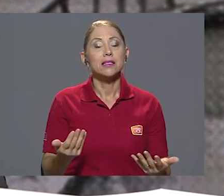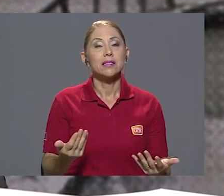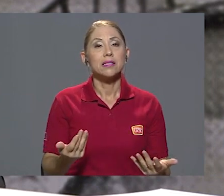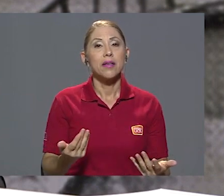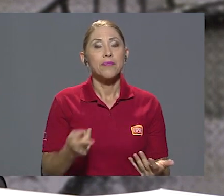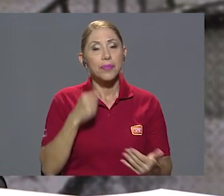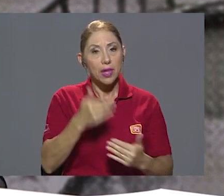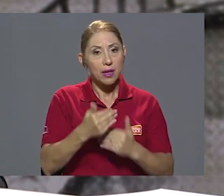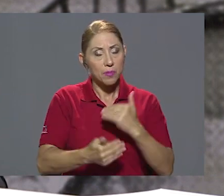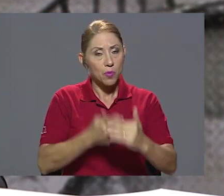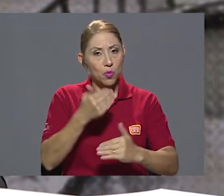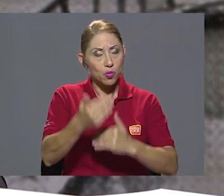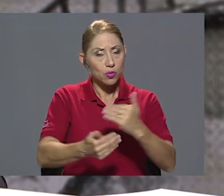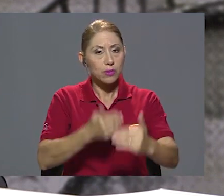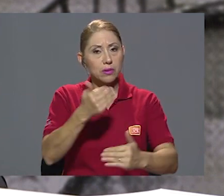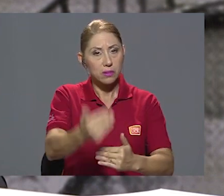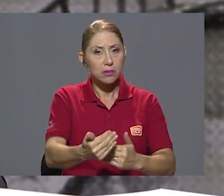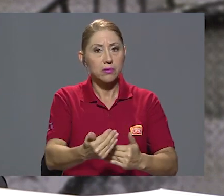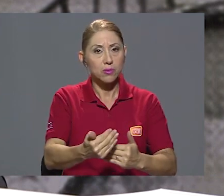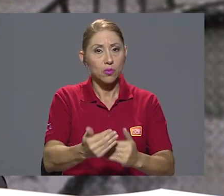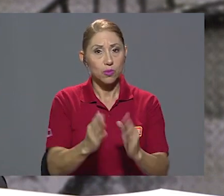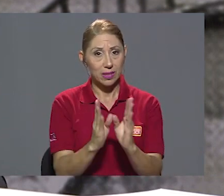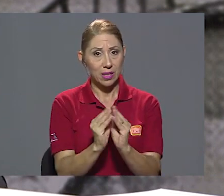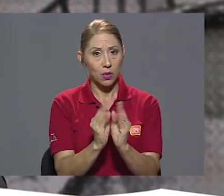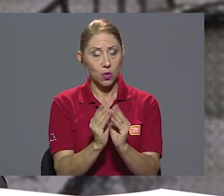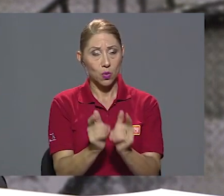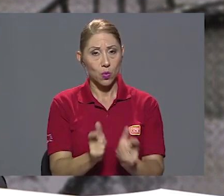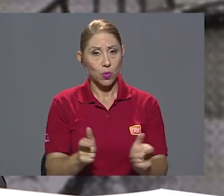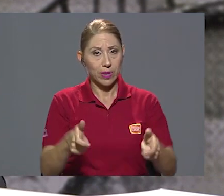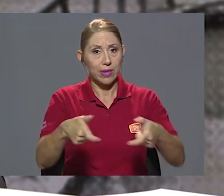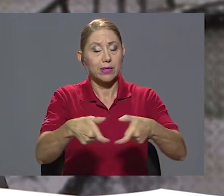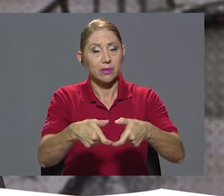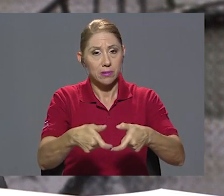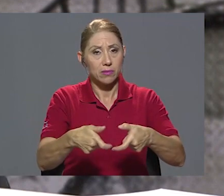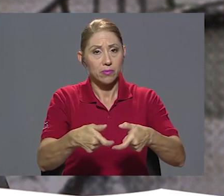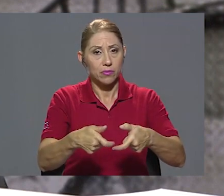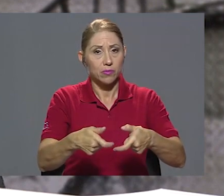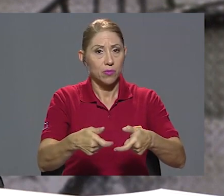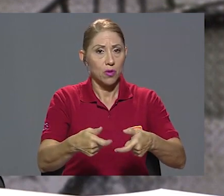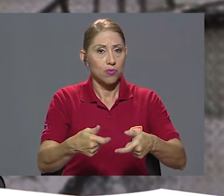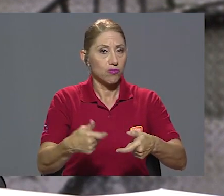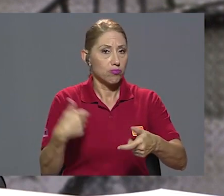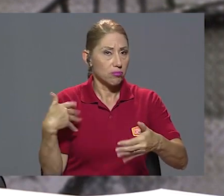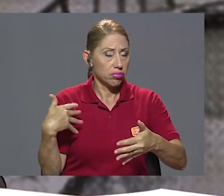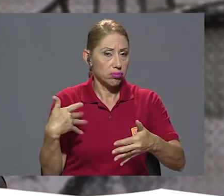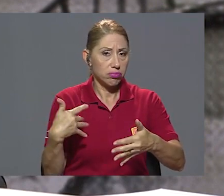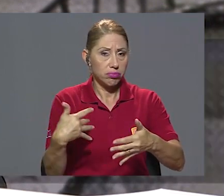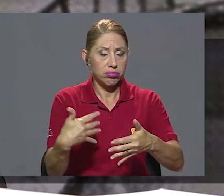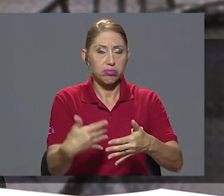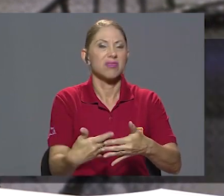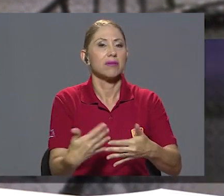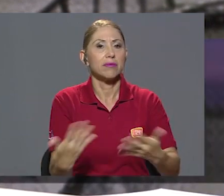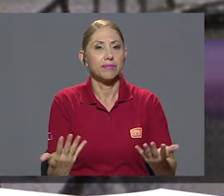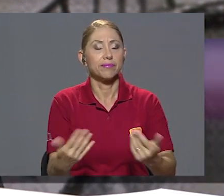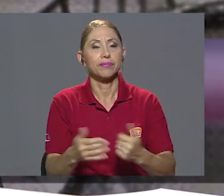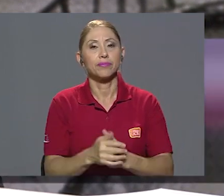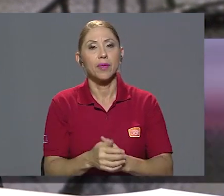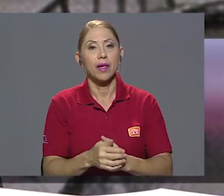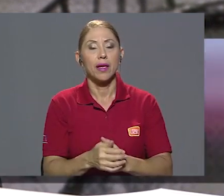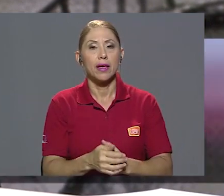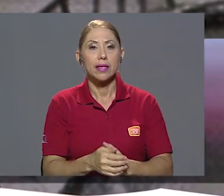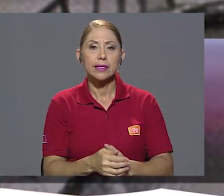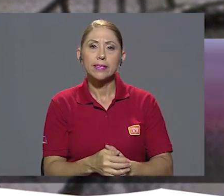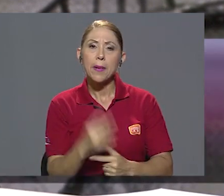puesto en el proceso del Congreso durante toda su gestación es